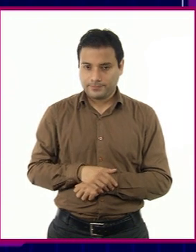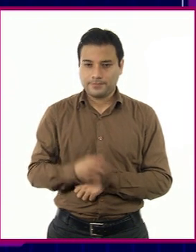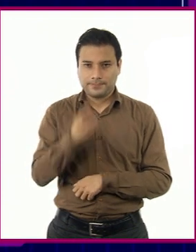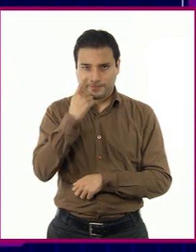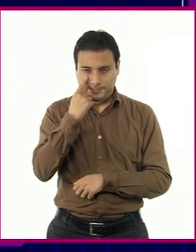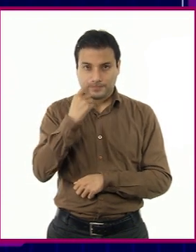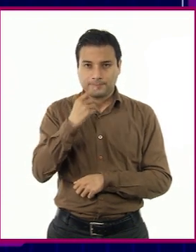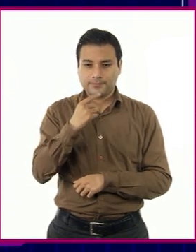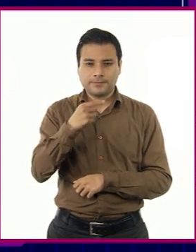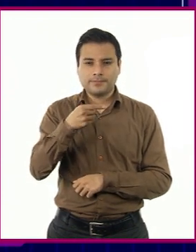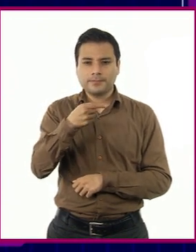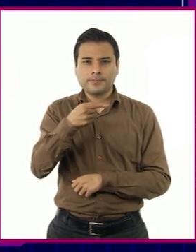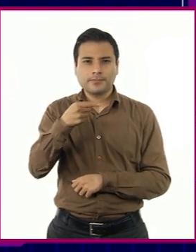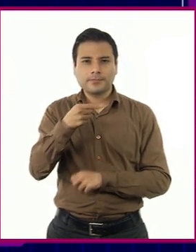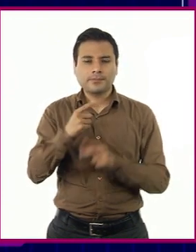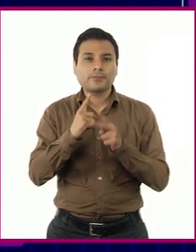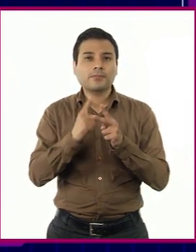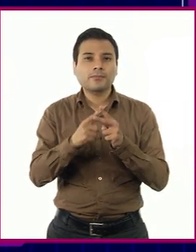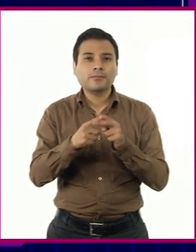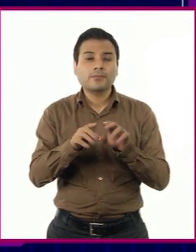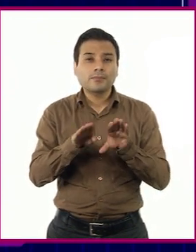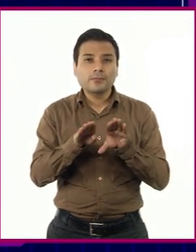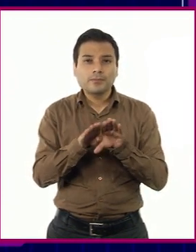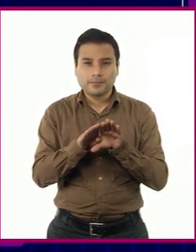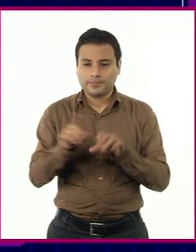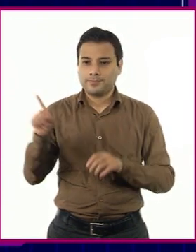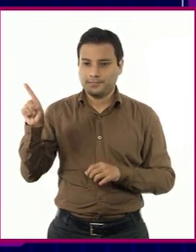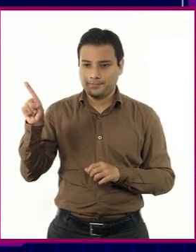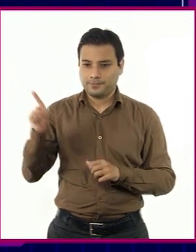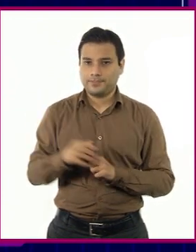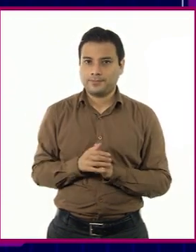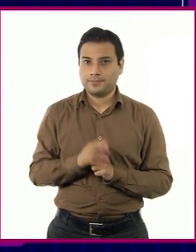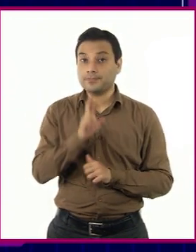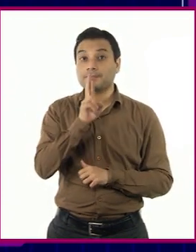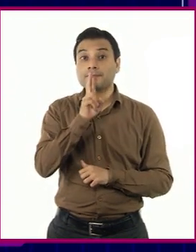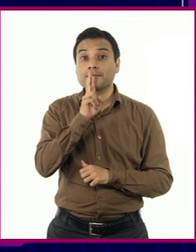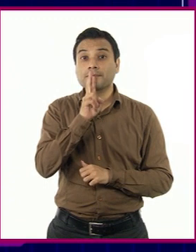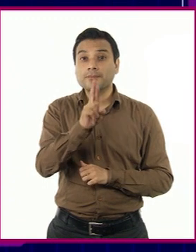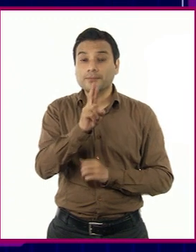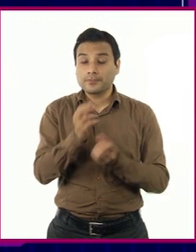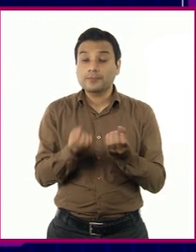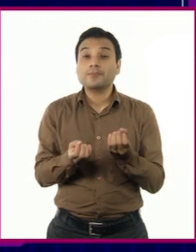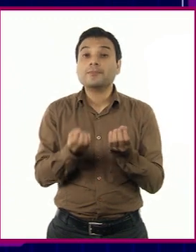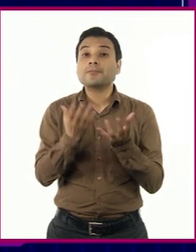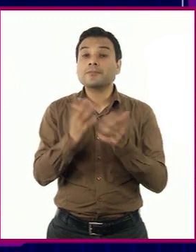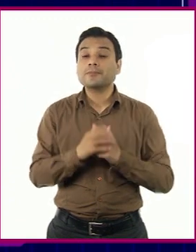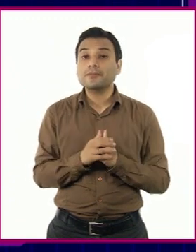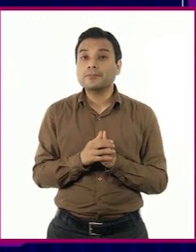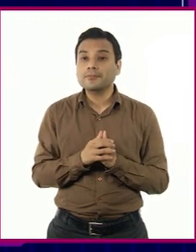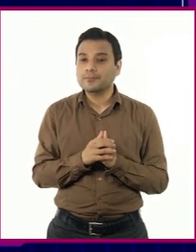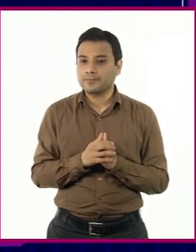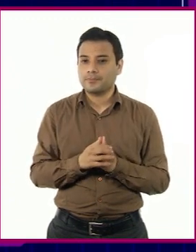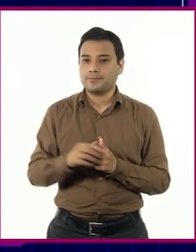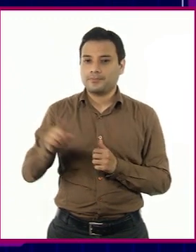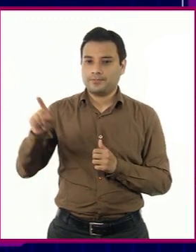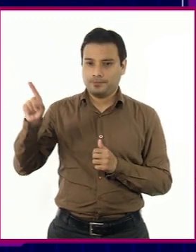2,500,000 menos la media de 2,312,000. Entonces, la desviación es igual a